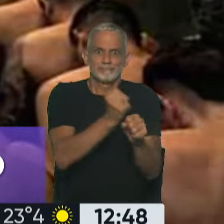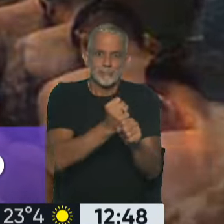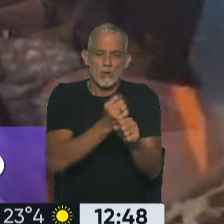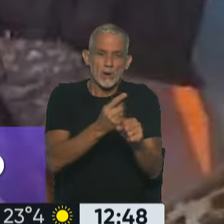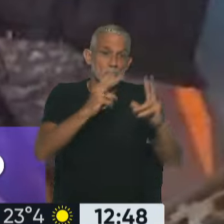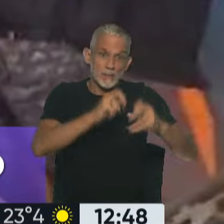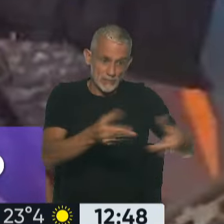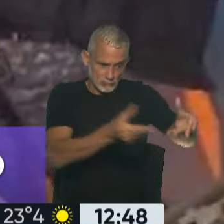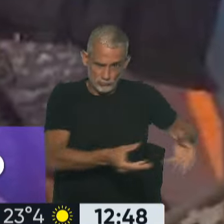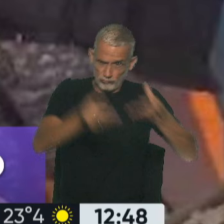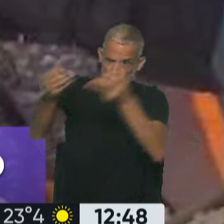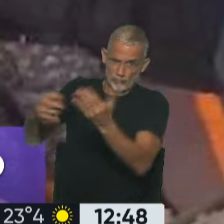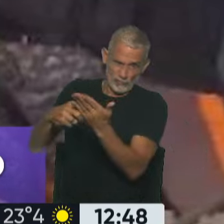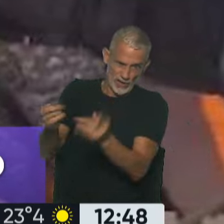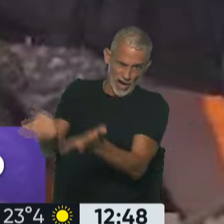la investigación fiscal.